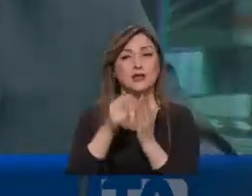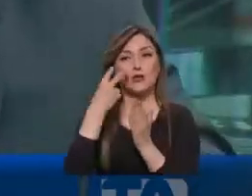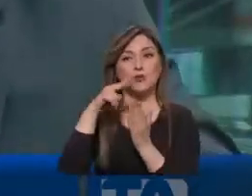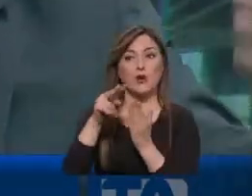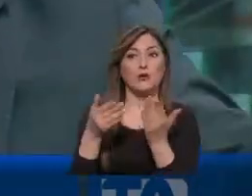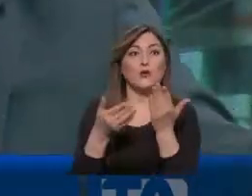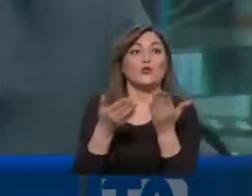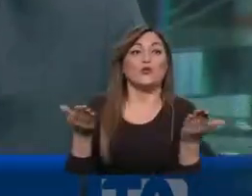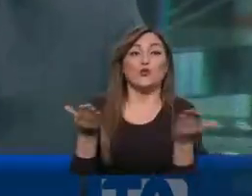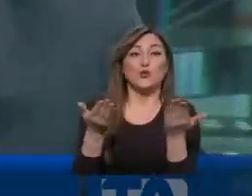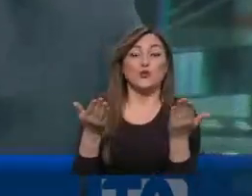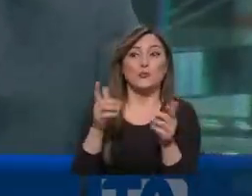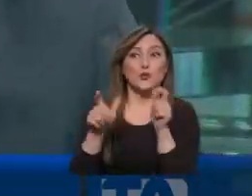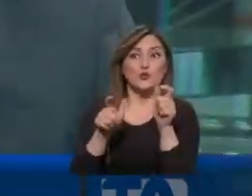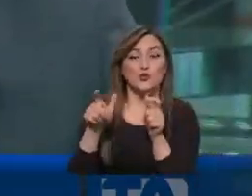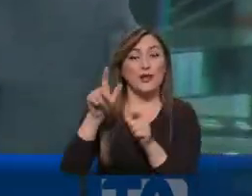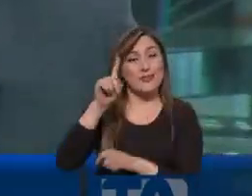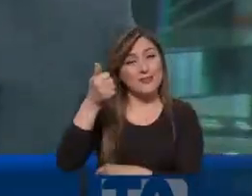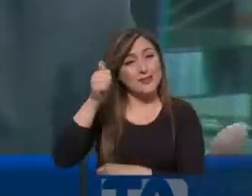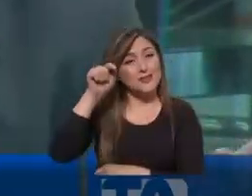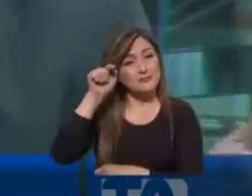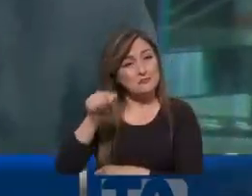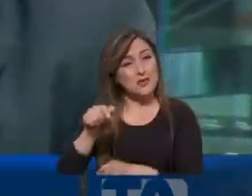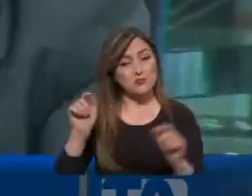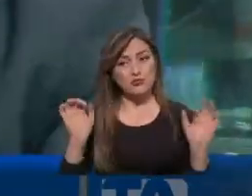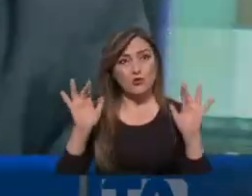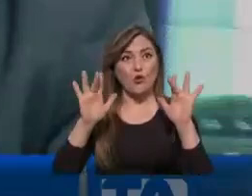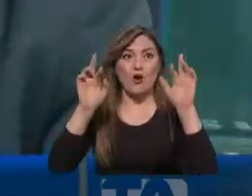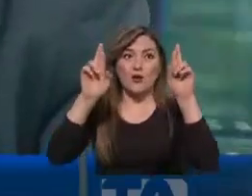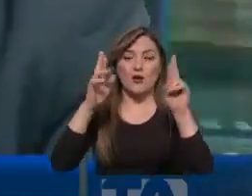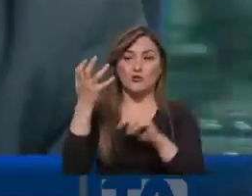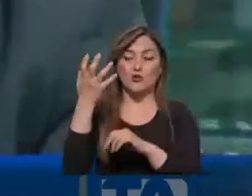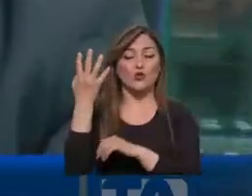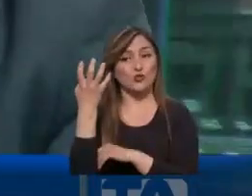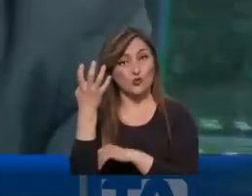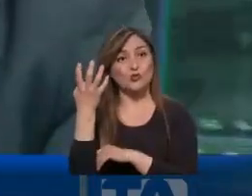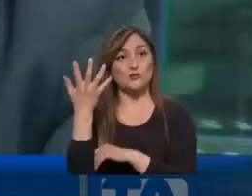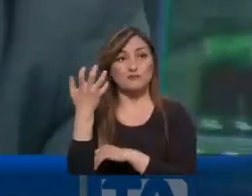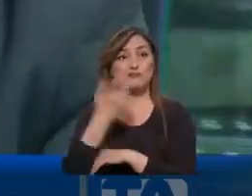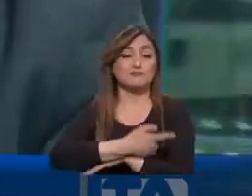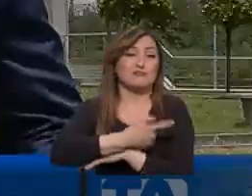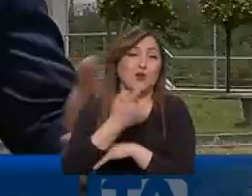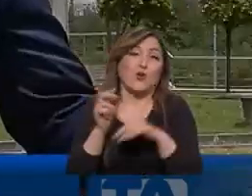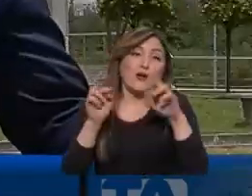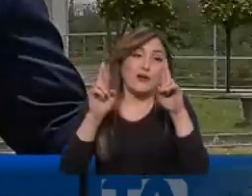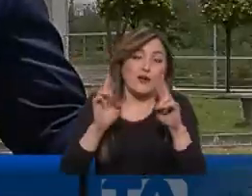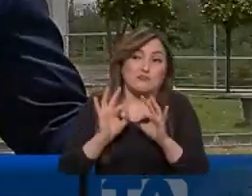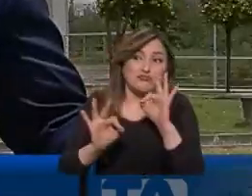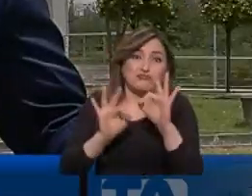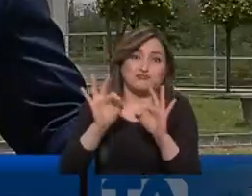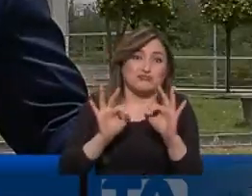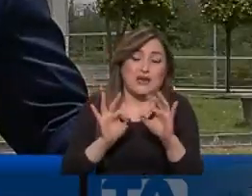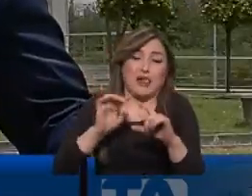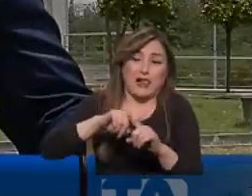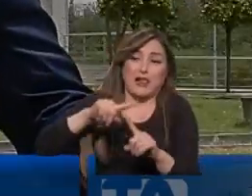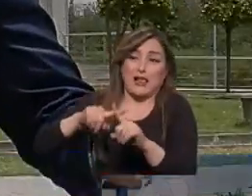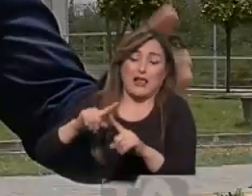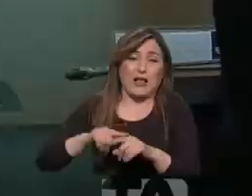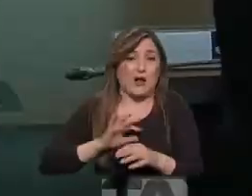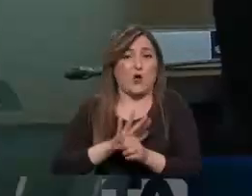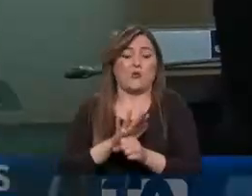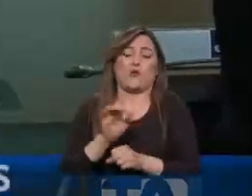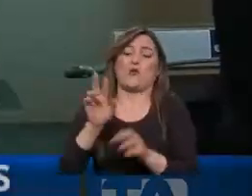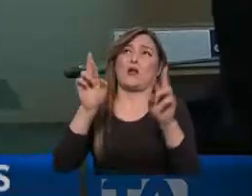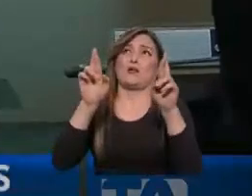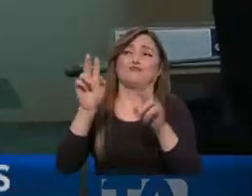estos eventos con más de 10.000 personas y ojalá en 14, 15 días no tengamos que lamentar. La ministra de Salud, en tanto, indicó que